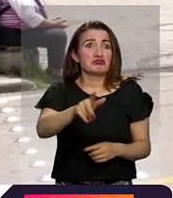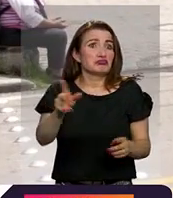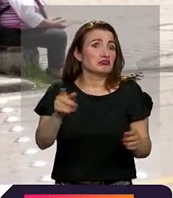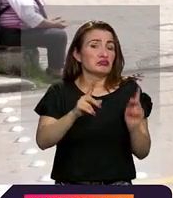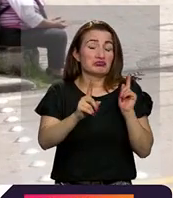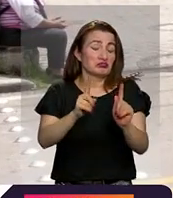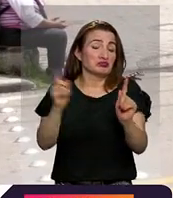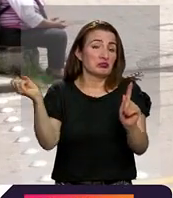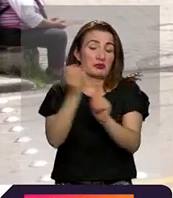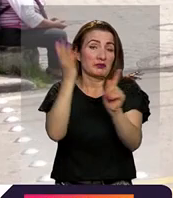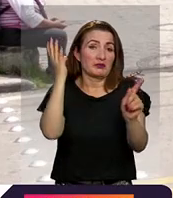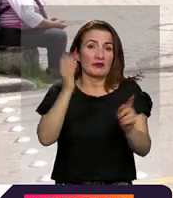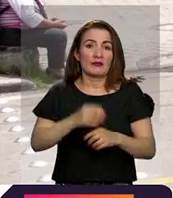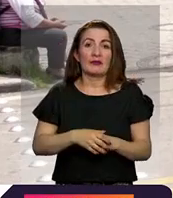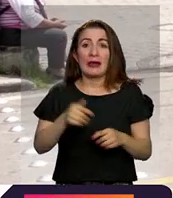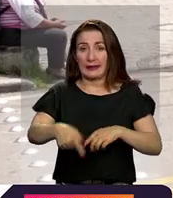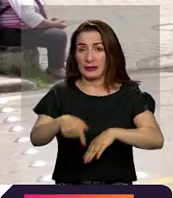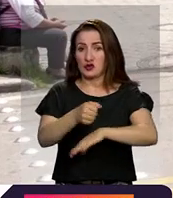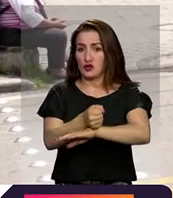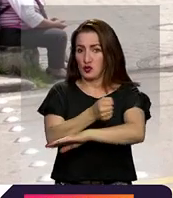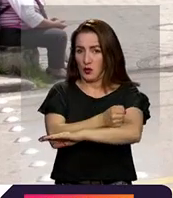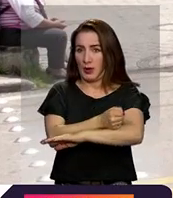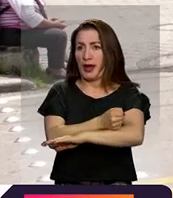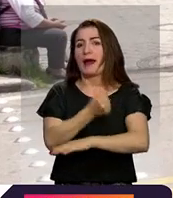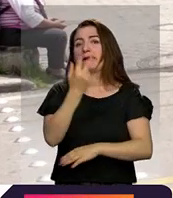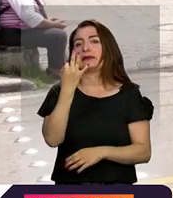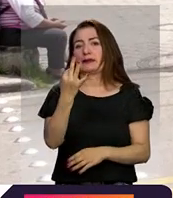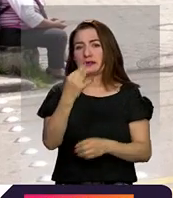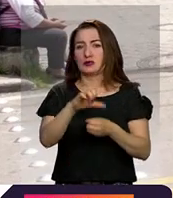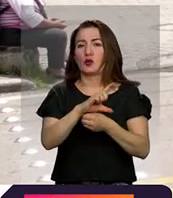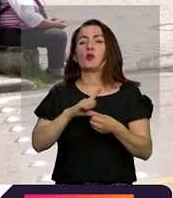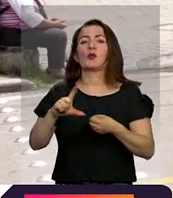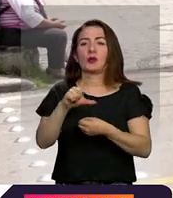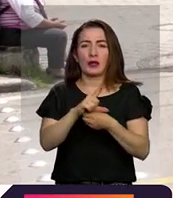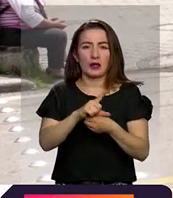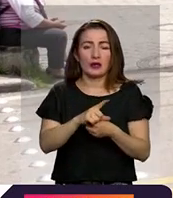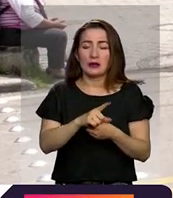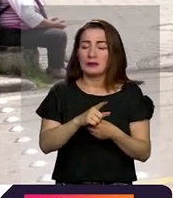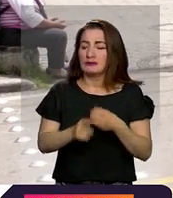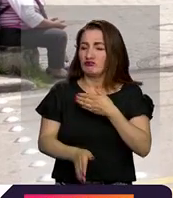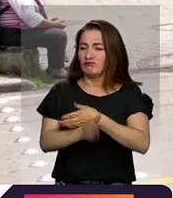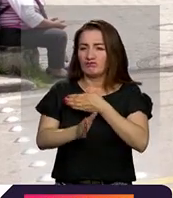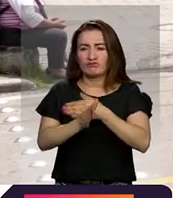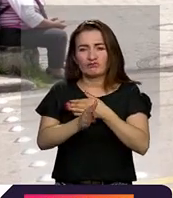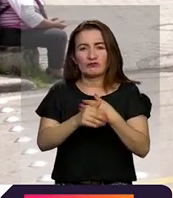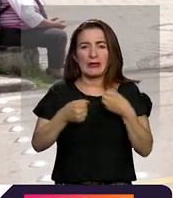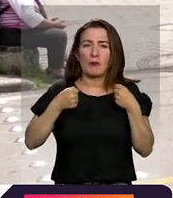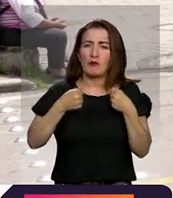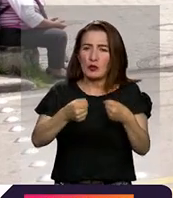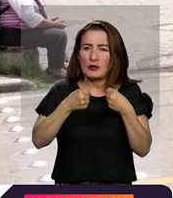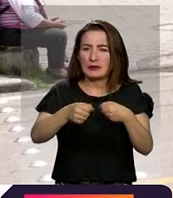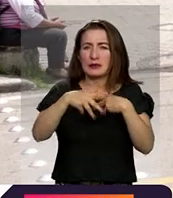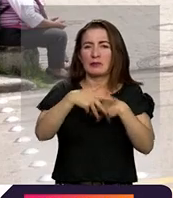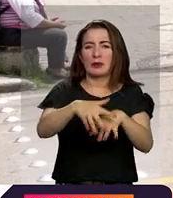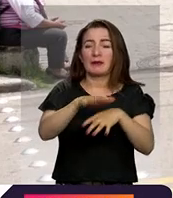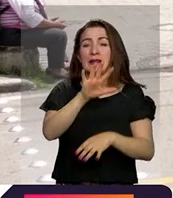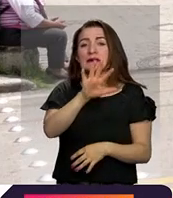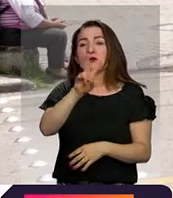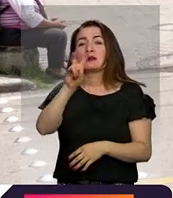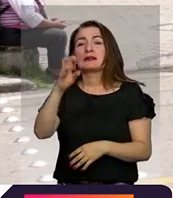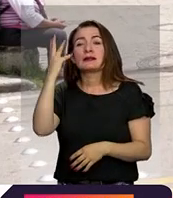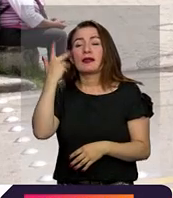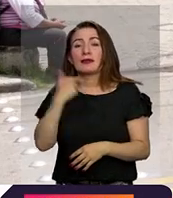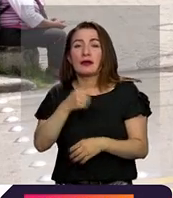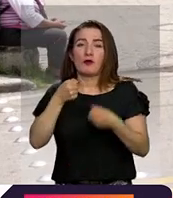zona. Aquí en Suba, esta es una de las tres localidades en las que no cesan las protestas en estos 57 días